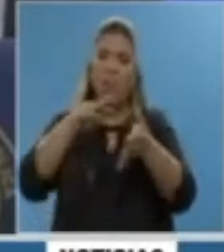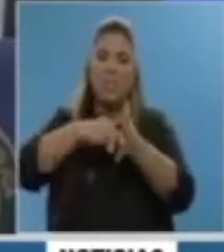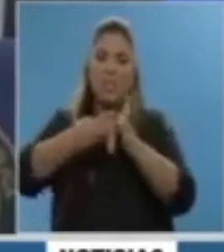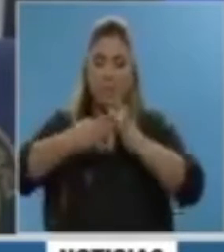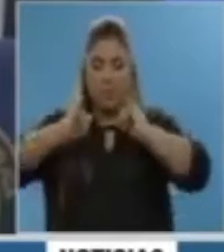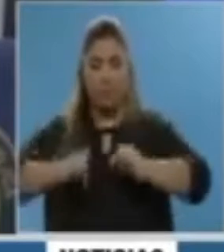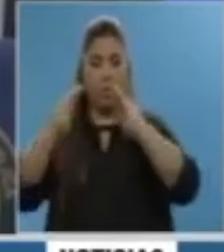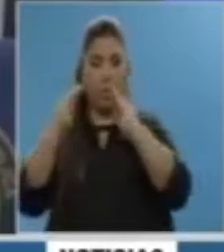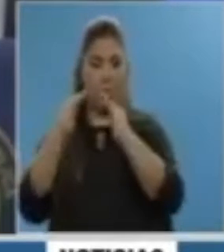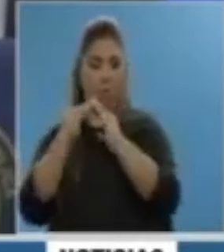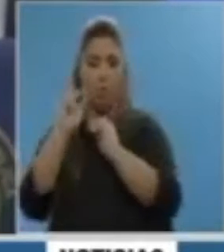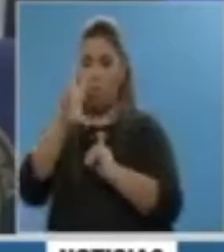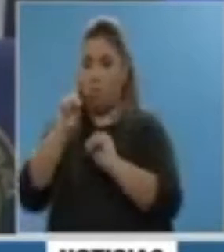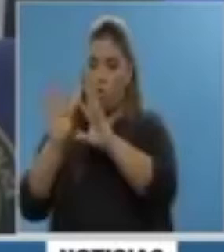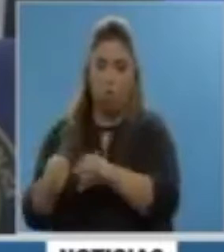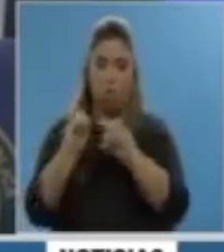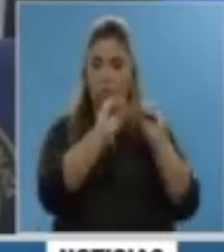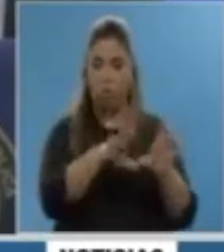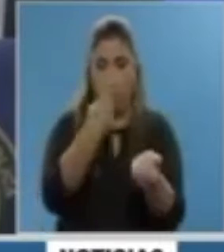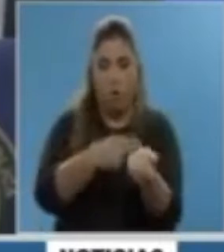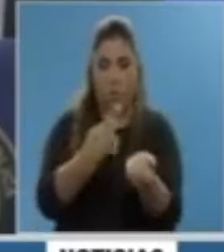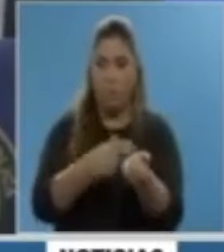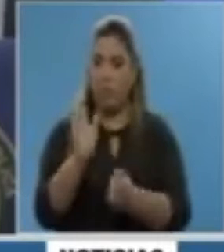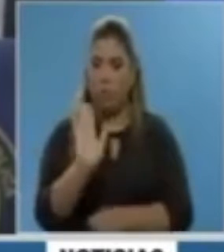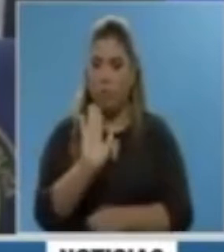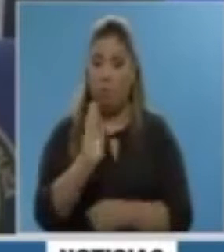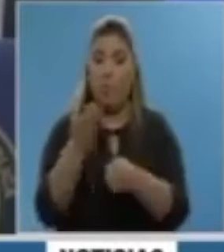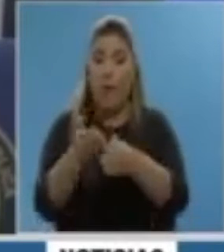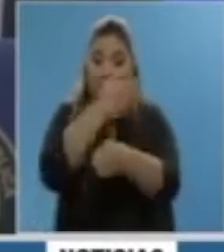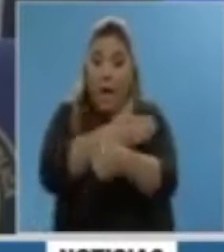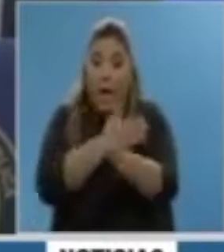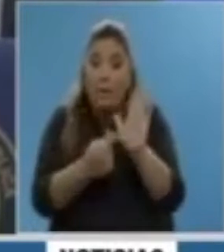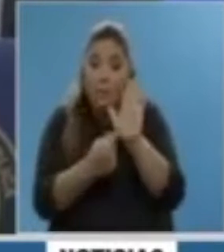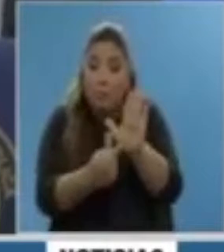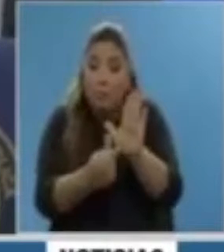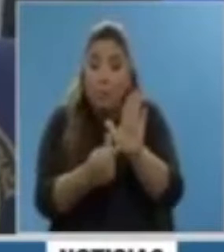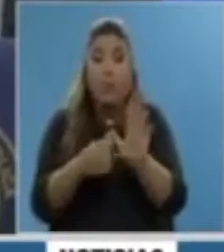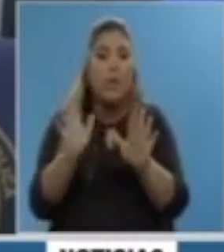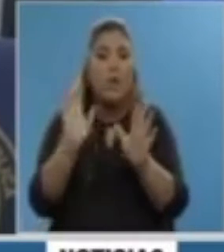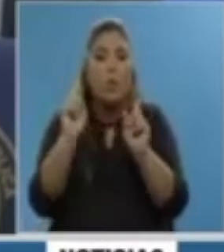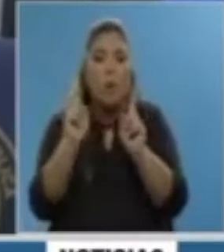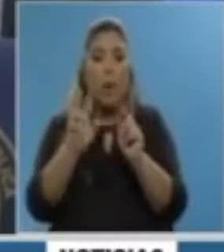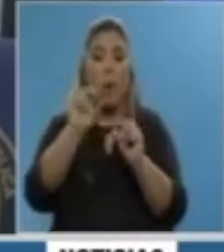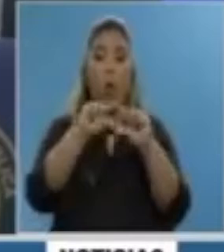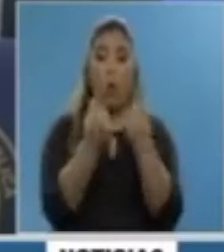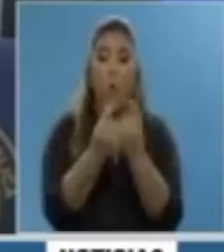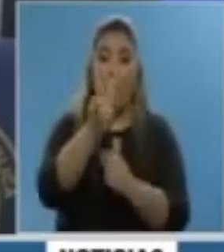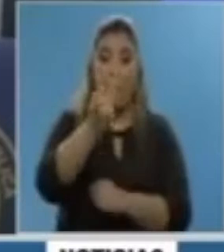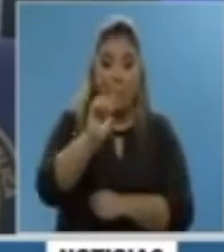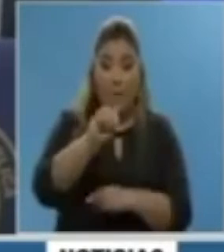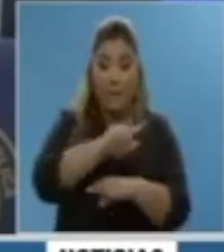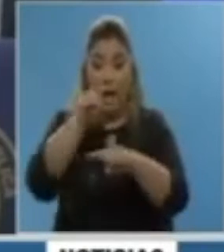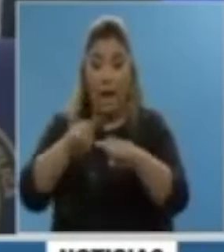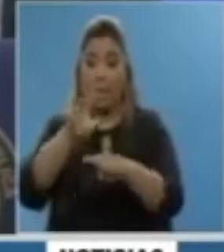domiciliario. Como les mostraba en la lámina anterior, el grupo de referencia que se ha utilizado es el de 20 a 39 años,